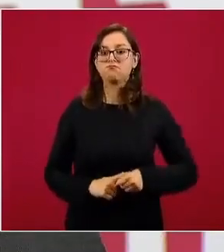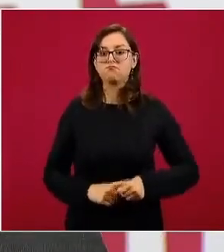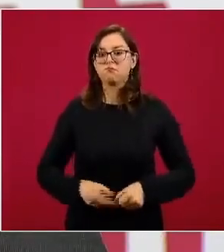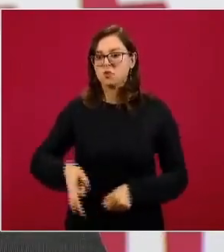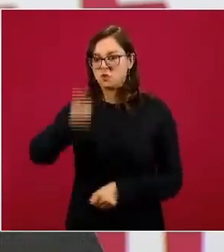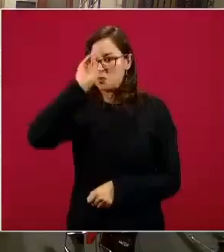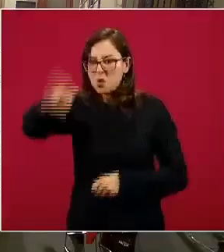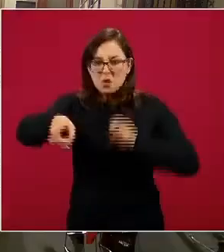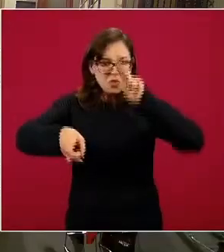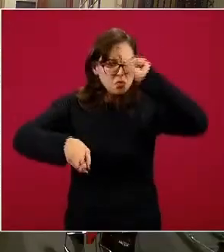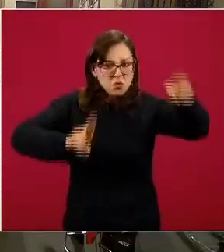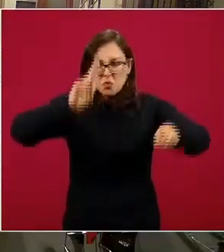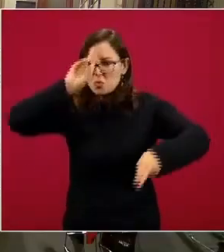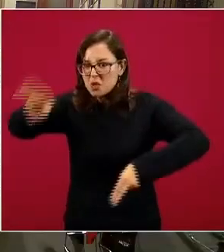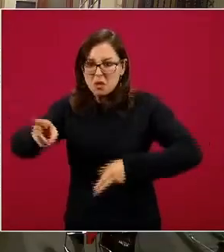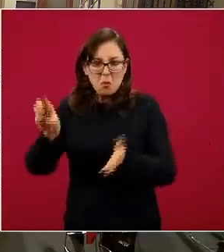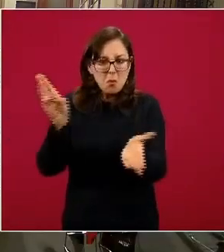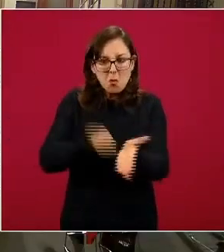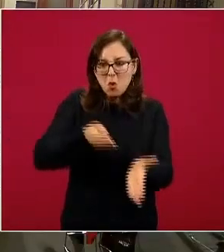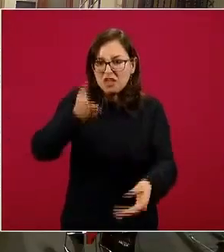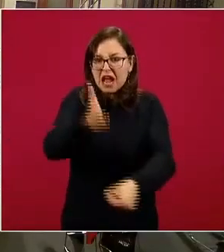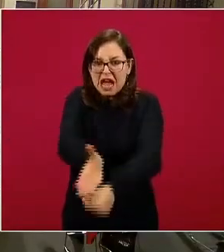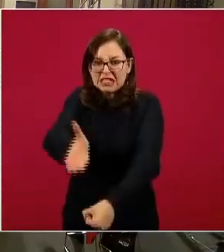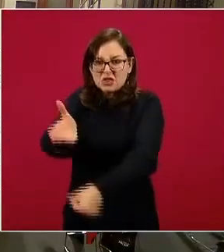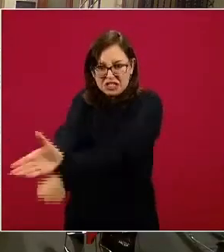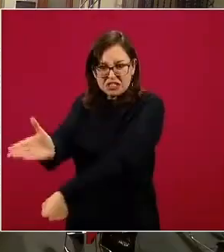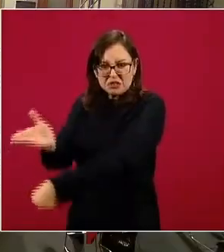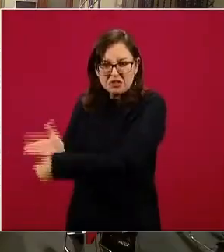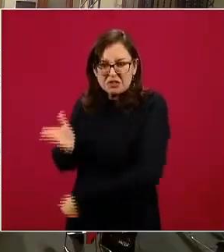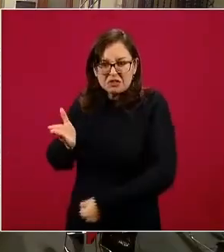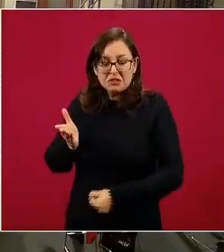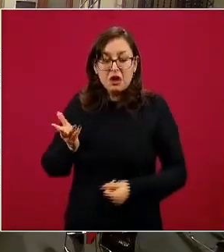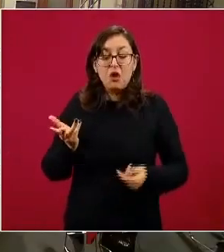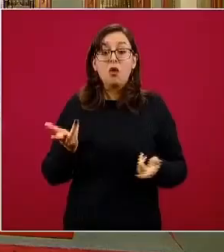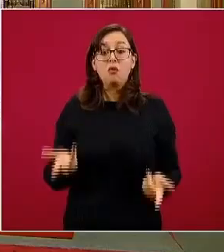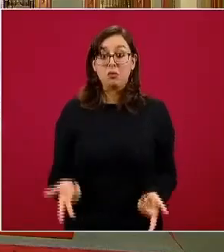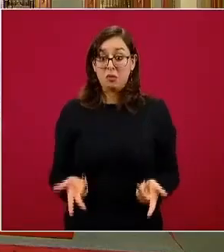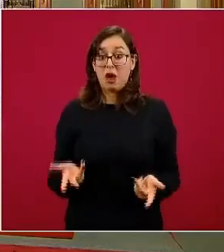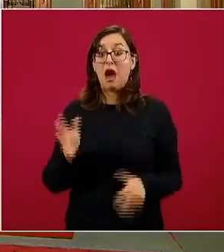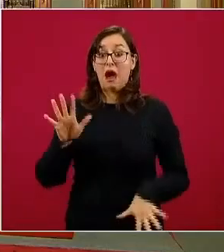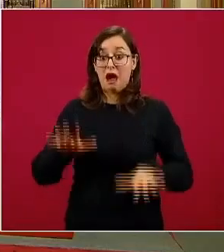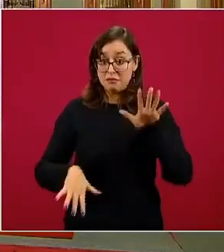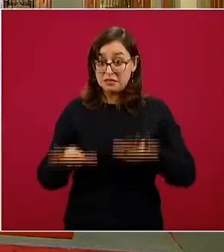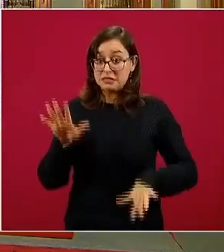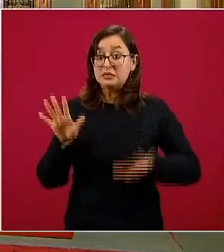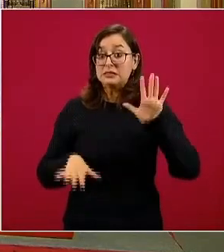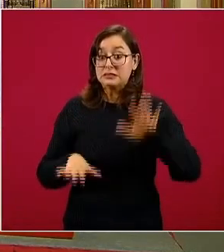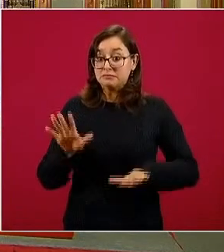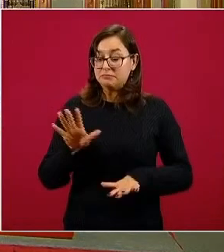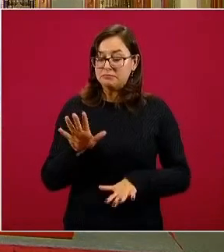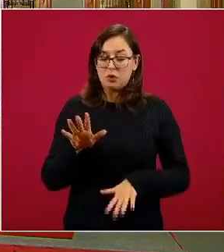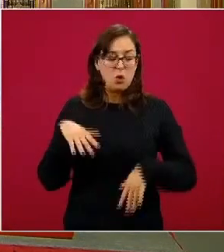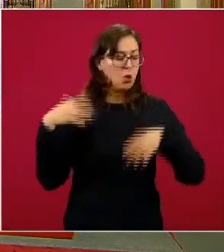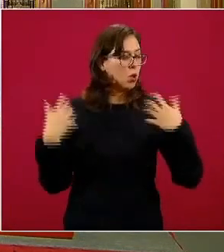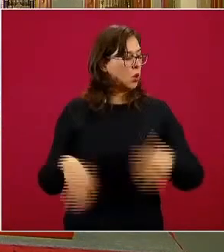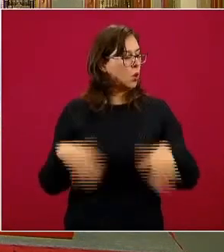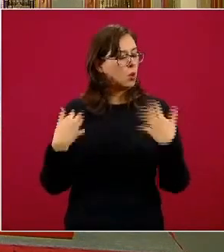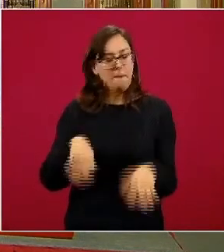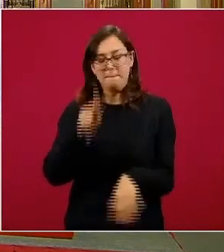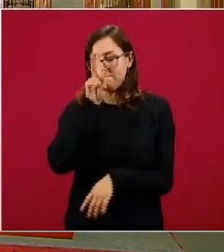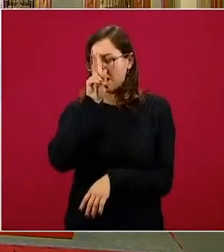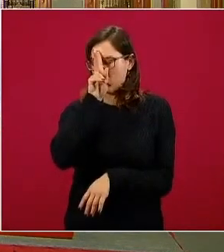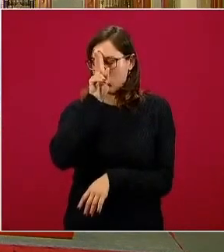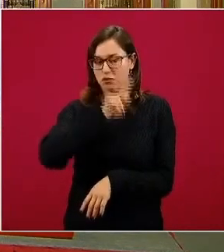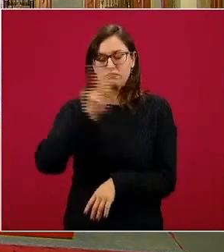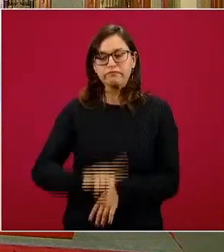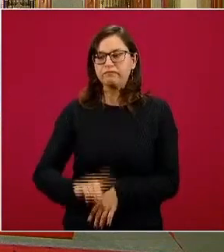restrictivas, prohibiciones, sanciones económicas o incluso, insisto, en lo delicado, peligroso que es el uso